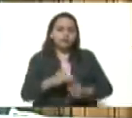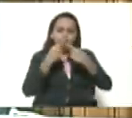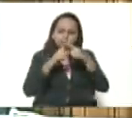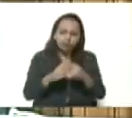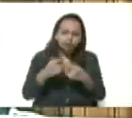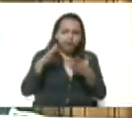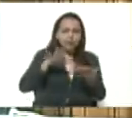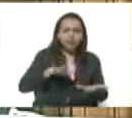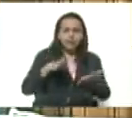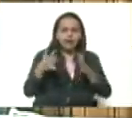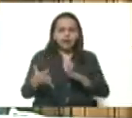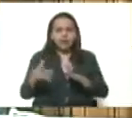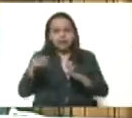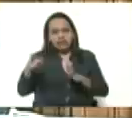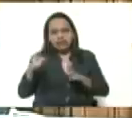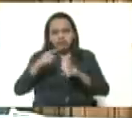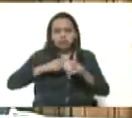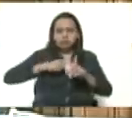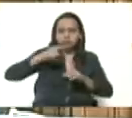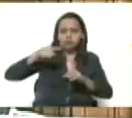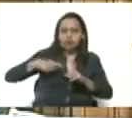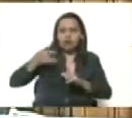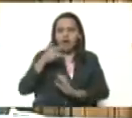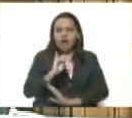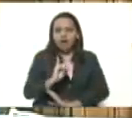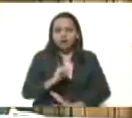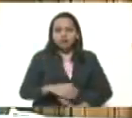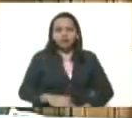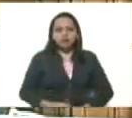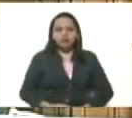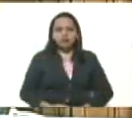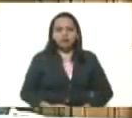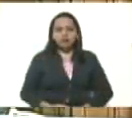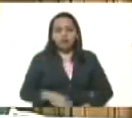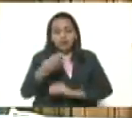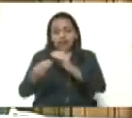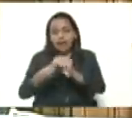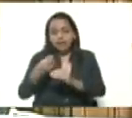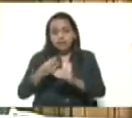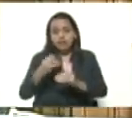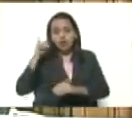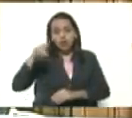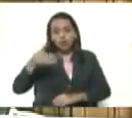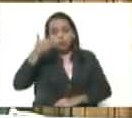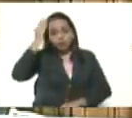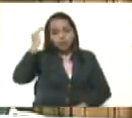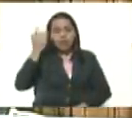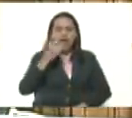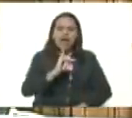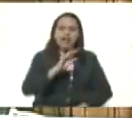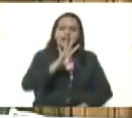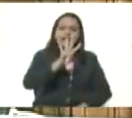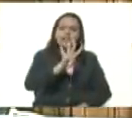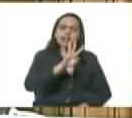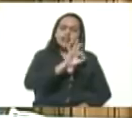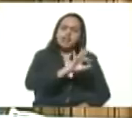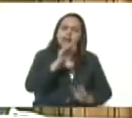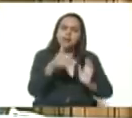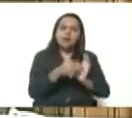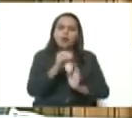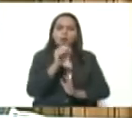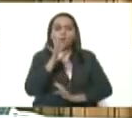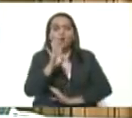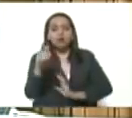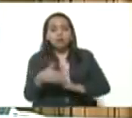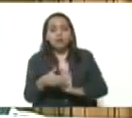de acuerdo a esta estimación de el compañero Jorge Rodríguez, pudiéramos estar hablando entre 3.000 a 4.000 que están por allí,